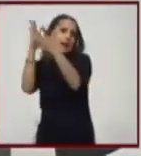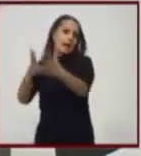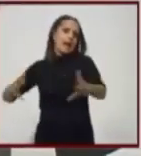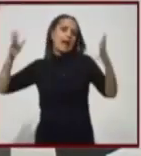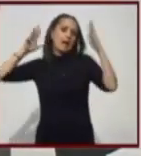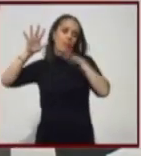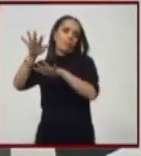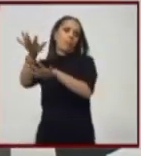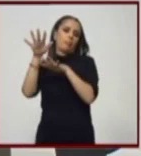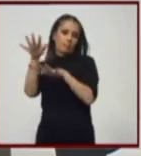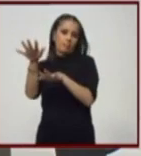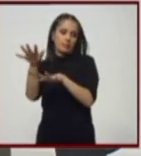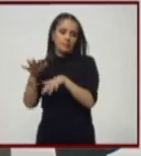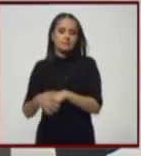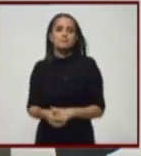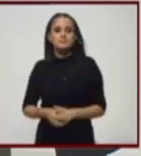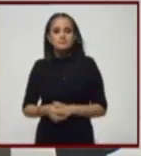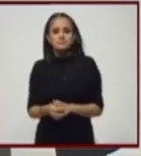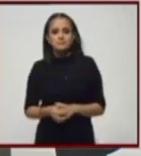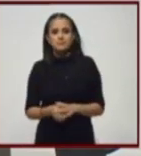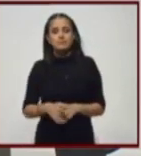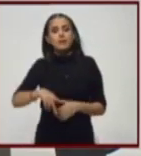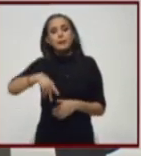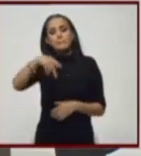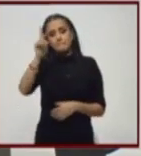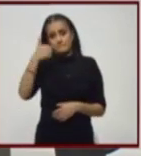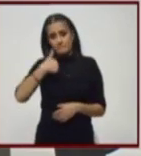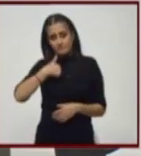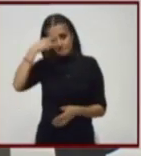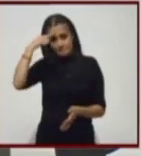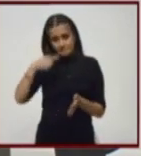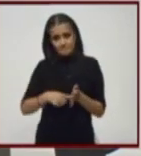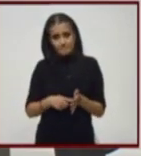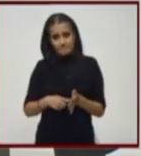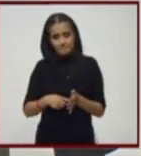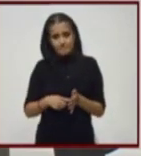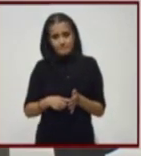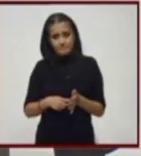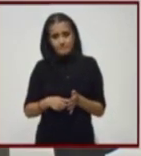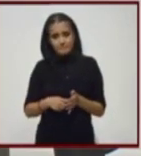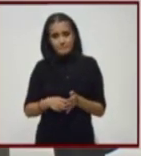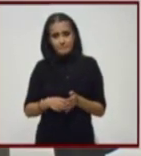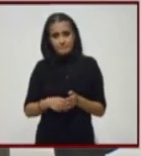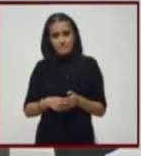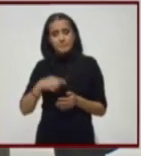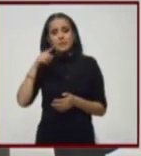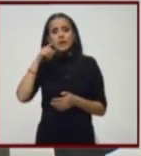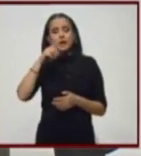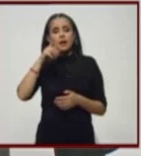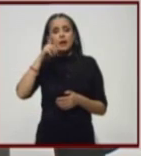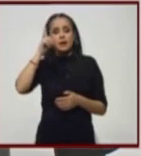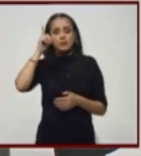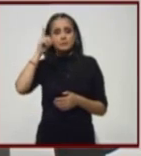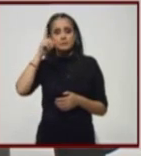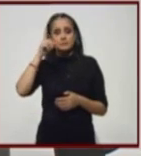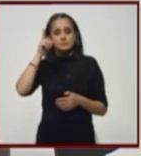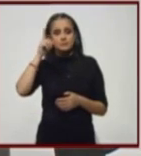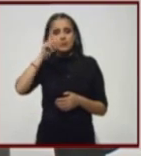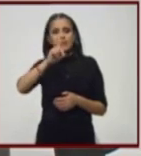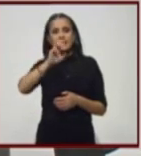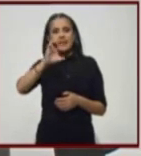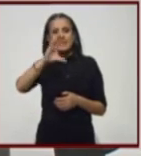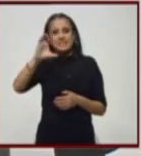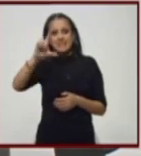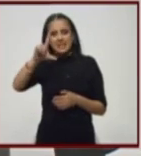este pero creo que aquí en el platense el washington sí bueno denzel